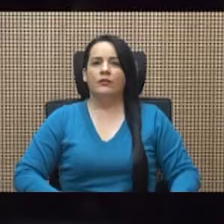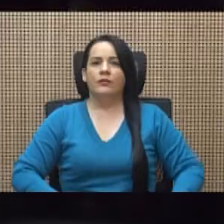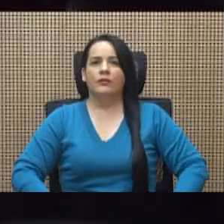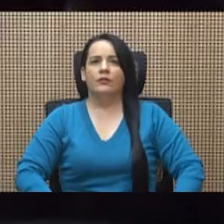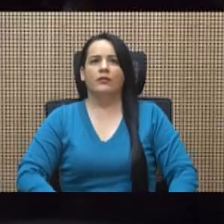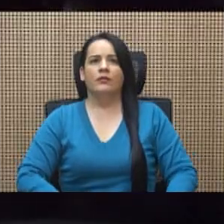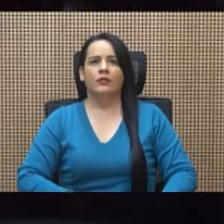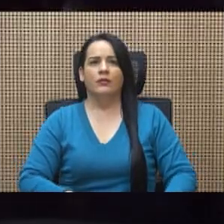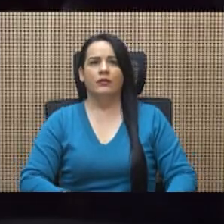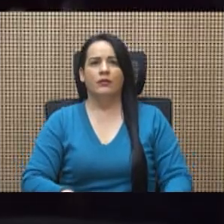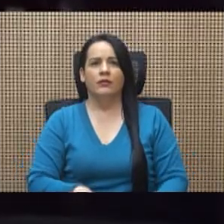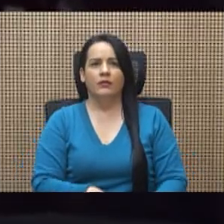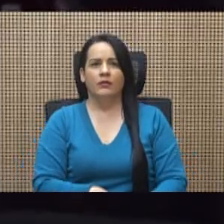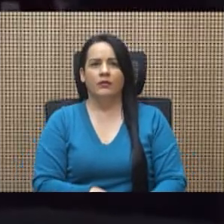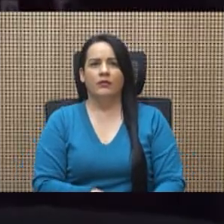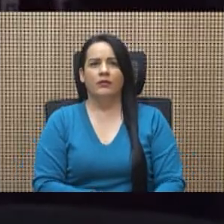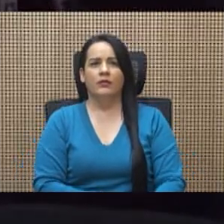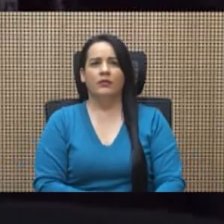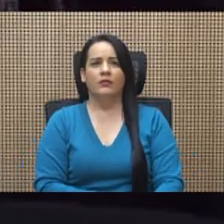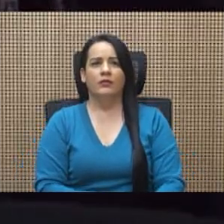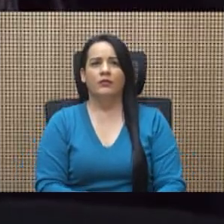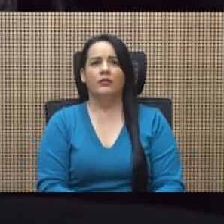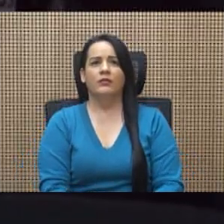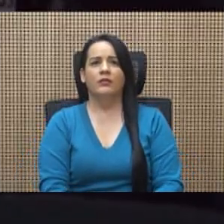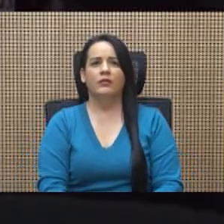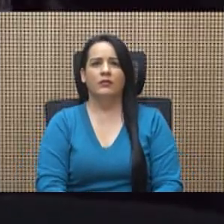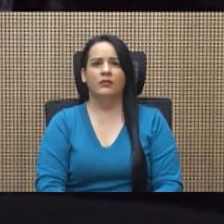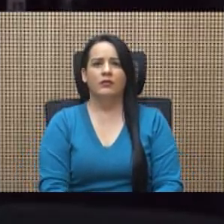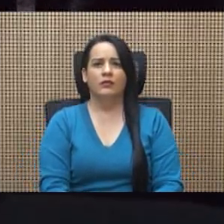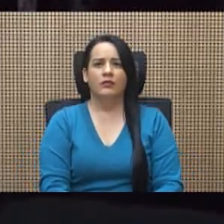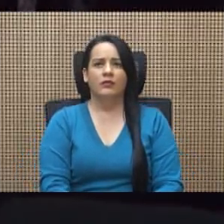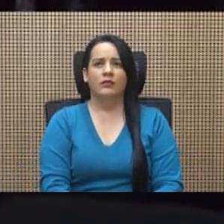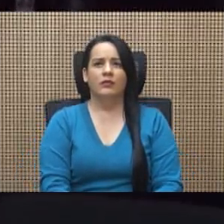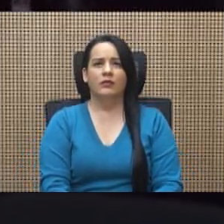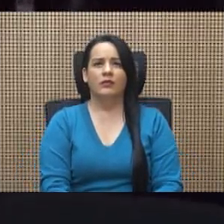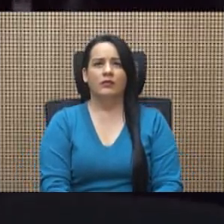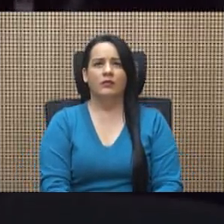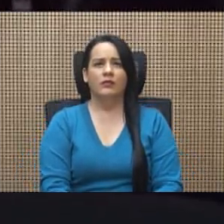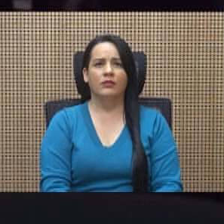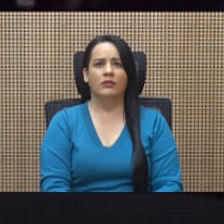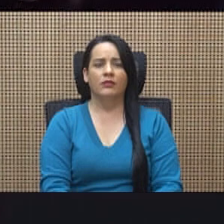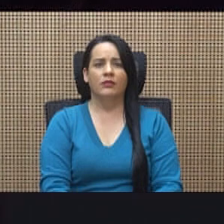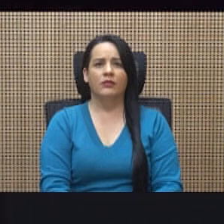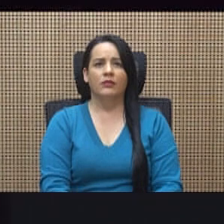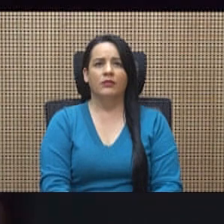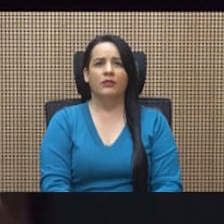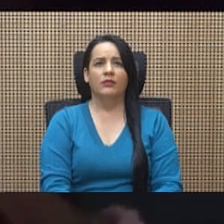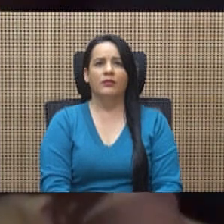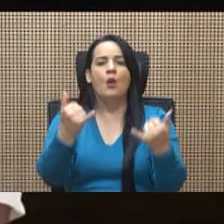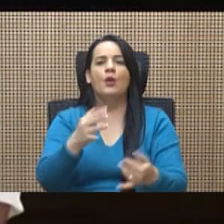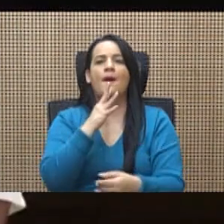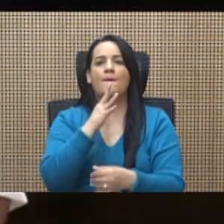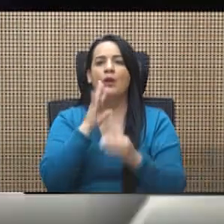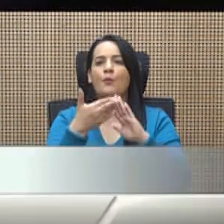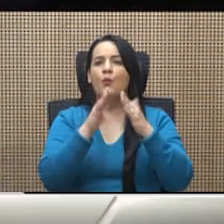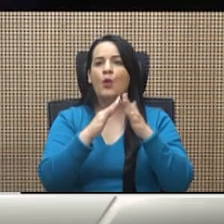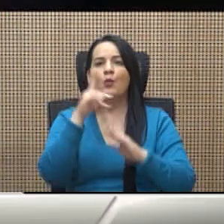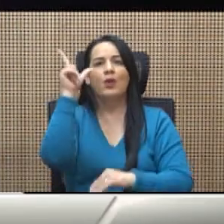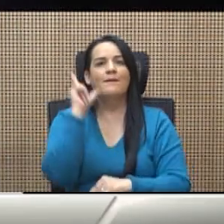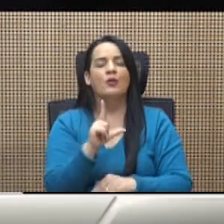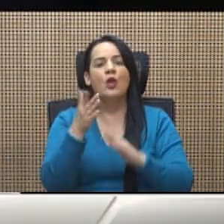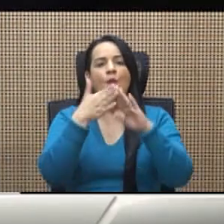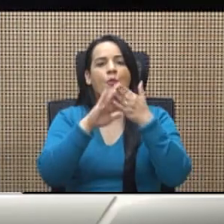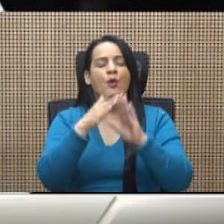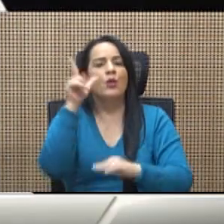bien por su parte la legisladora rosalía brawn agregó que el pueblo clama por atención el pueblo ánimo